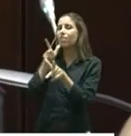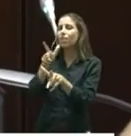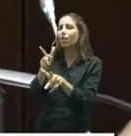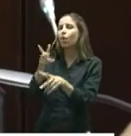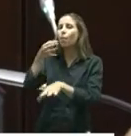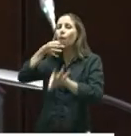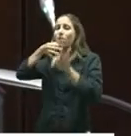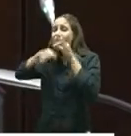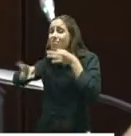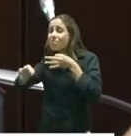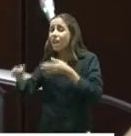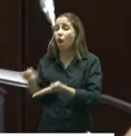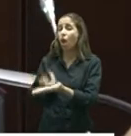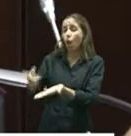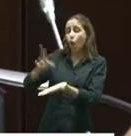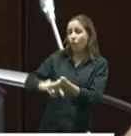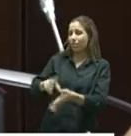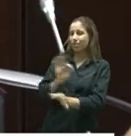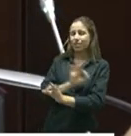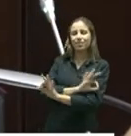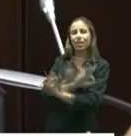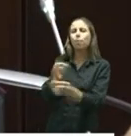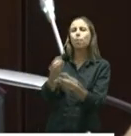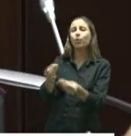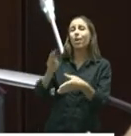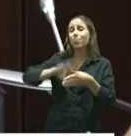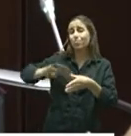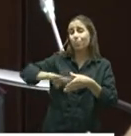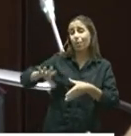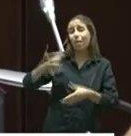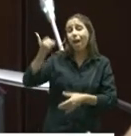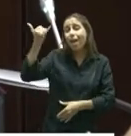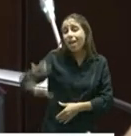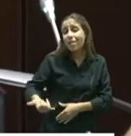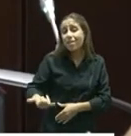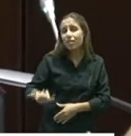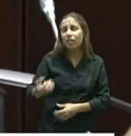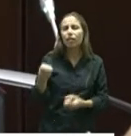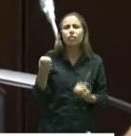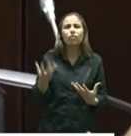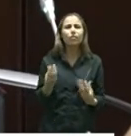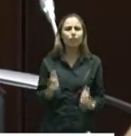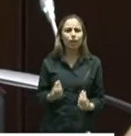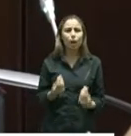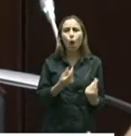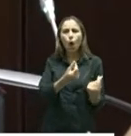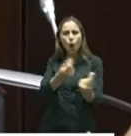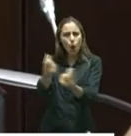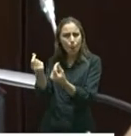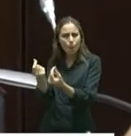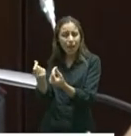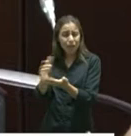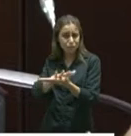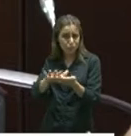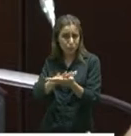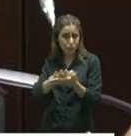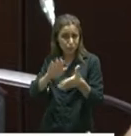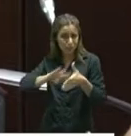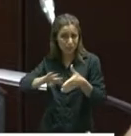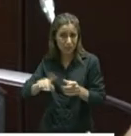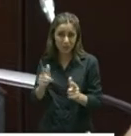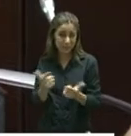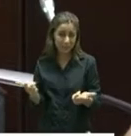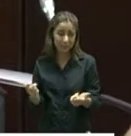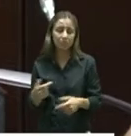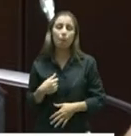hay deuda entonces la compra directa no resuelve el problema de la deuda presidenta no